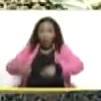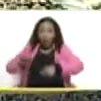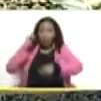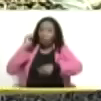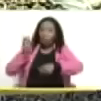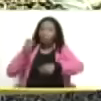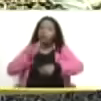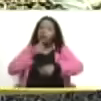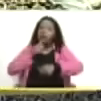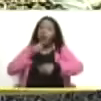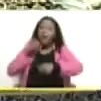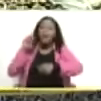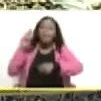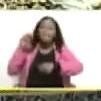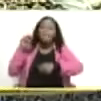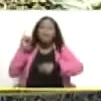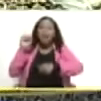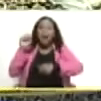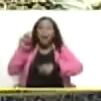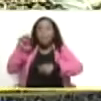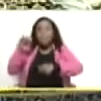Miami.